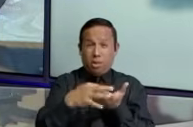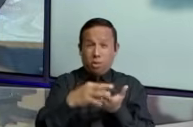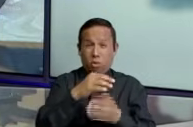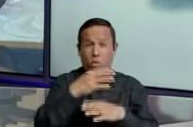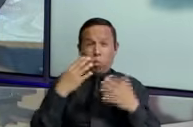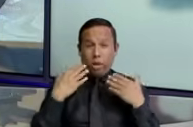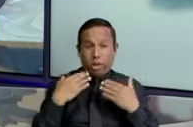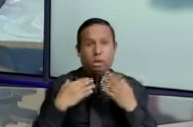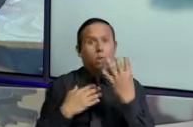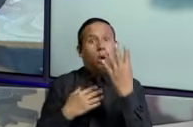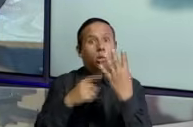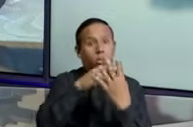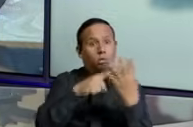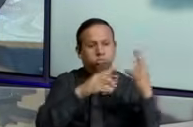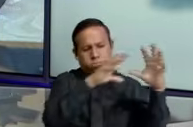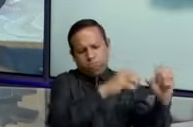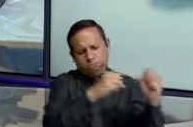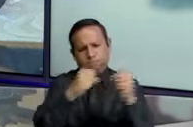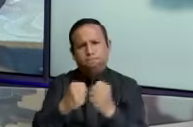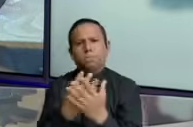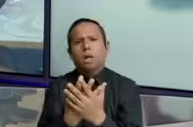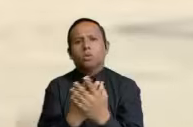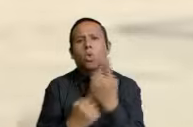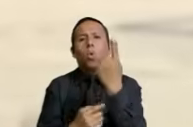ellos un menor de edad